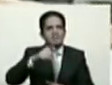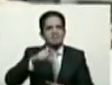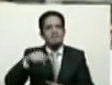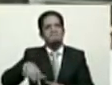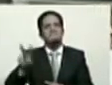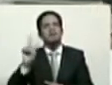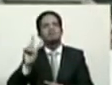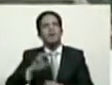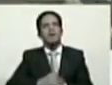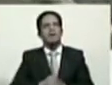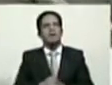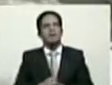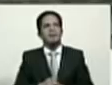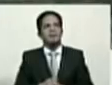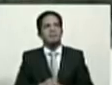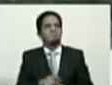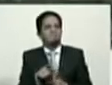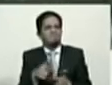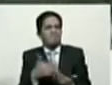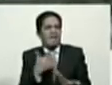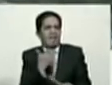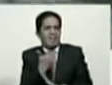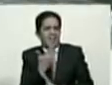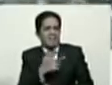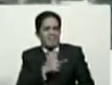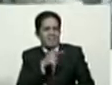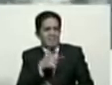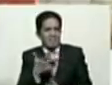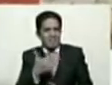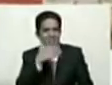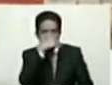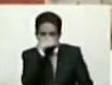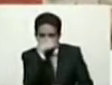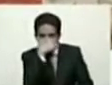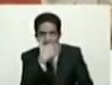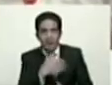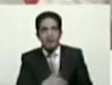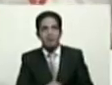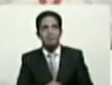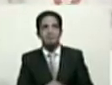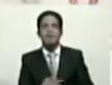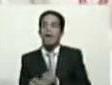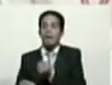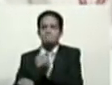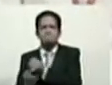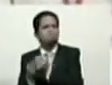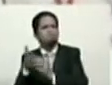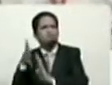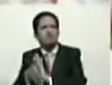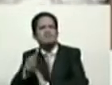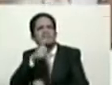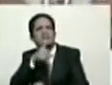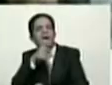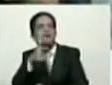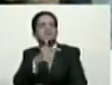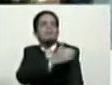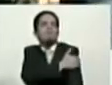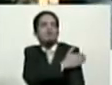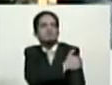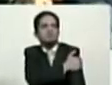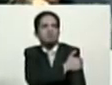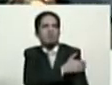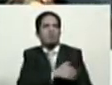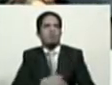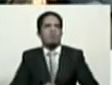son actos criminales actos terroristas que son apoyados por la derecha venezolana elementos de la derecha